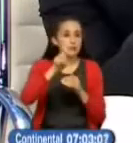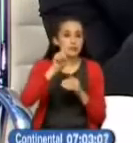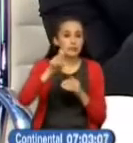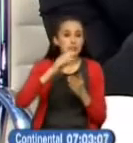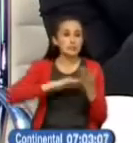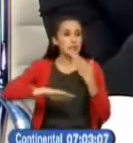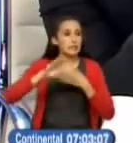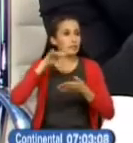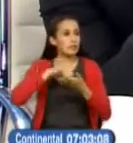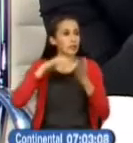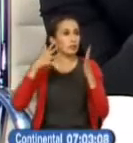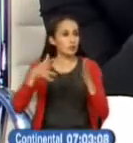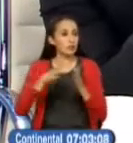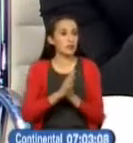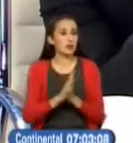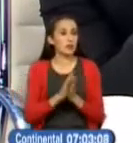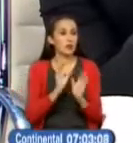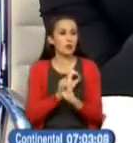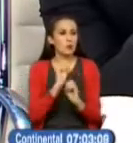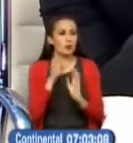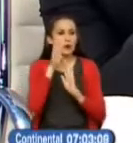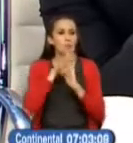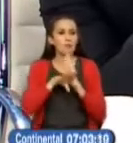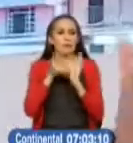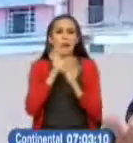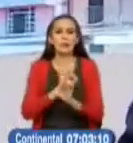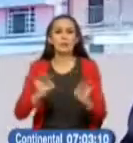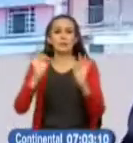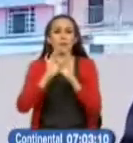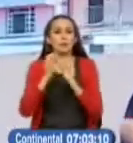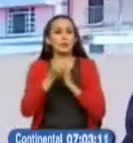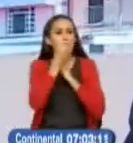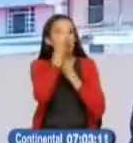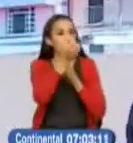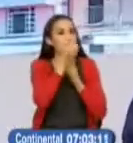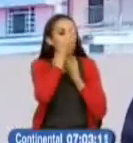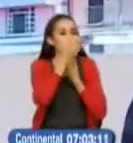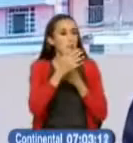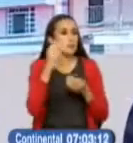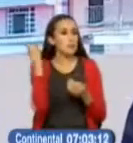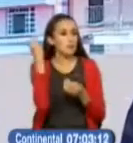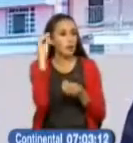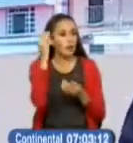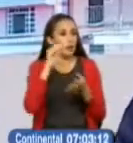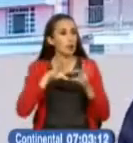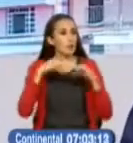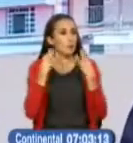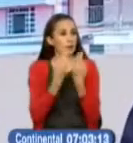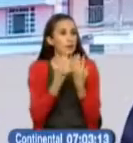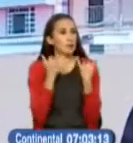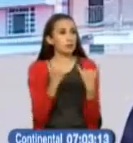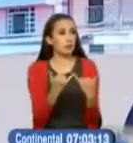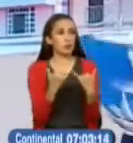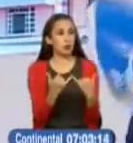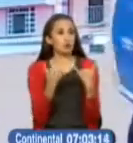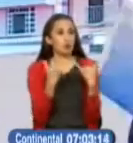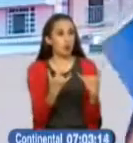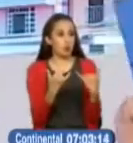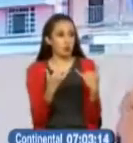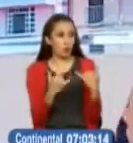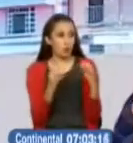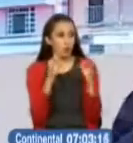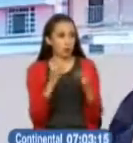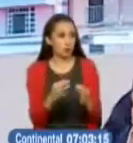referiré. Pero el otro elemento que no es menos importante tiene que ver con la información que tiene el chico y la familia. El día de hoy